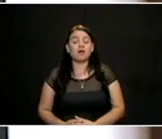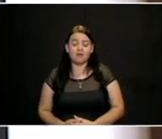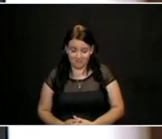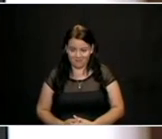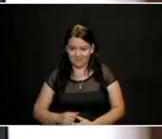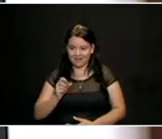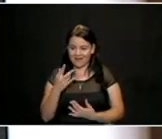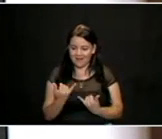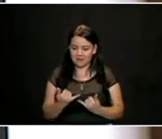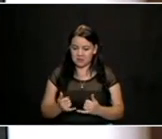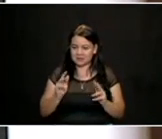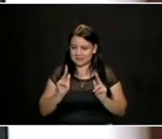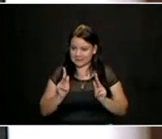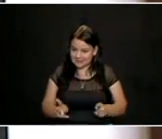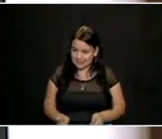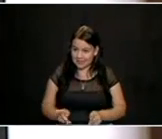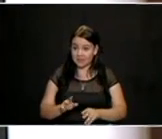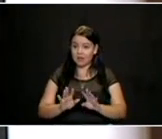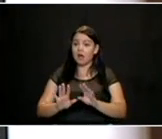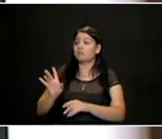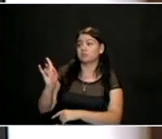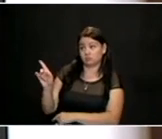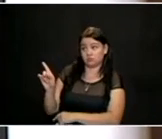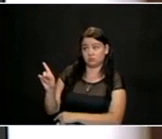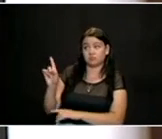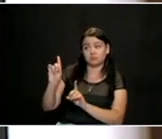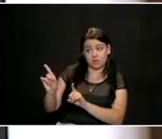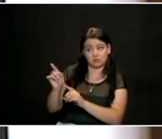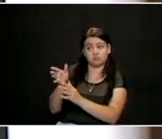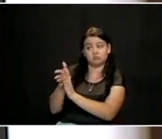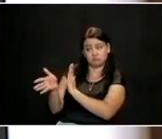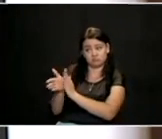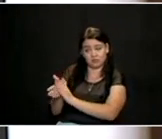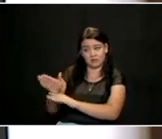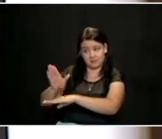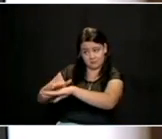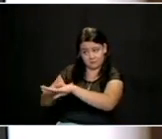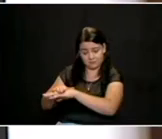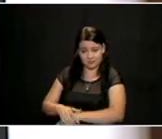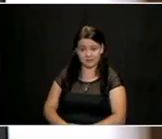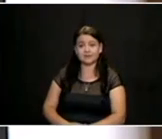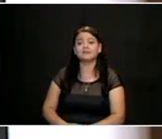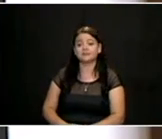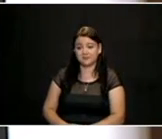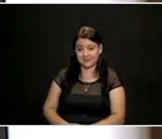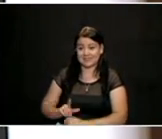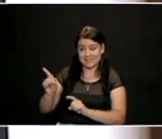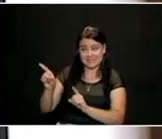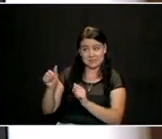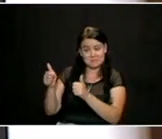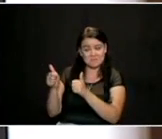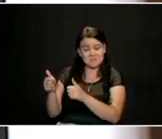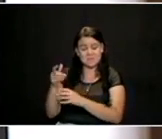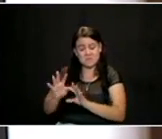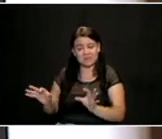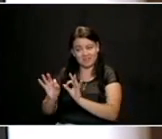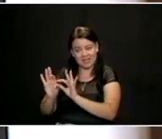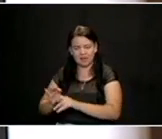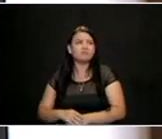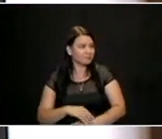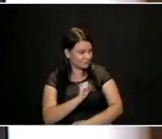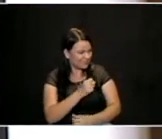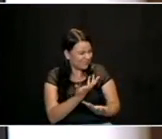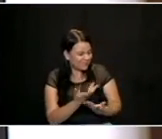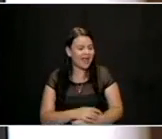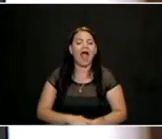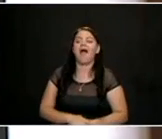primera pausa, después vamos a regresar. Le doy una noticia. ¿Buen dato de la etiqueta? Sí, señora, hay una noticia. Este debate y